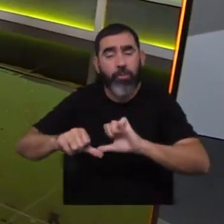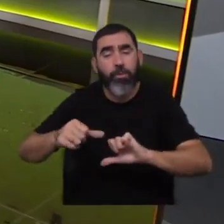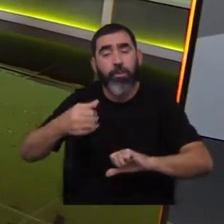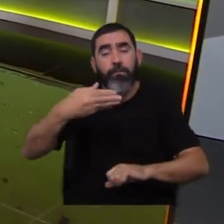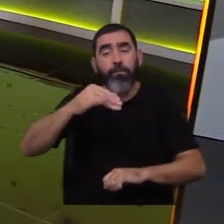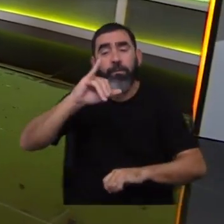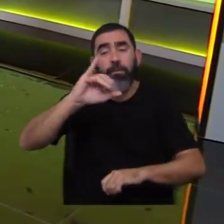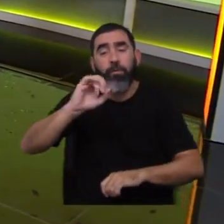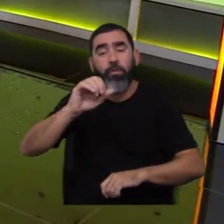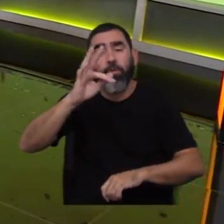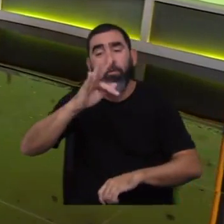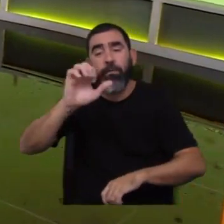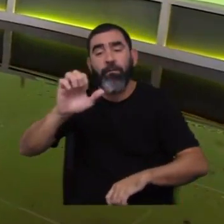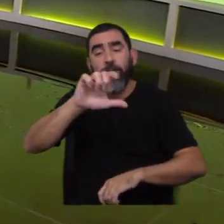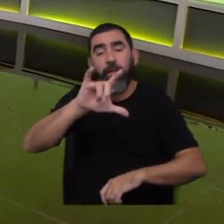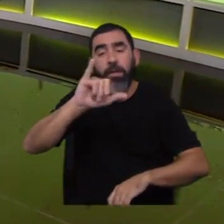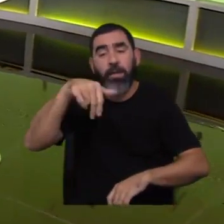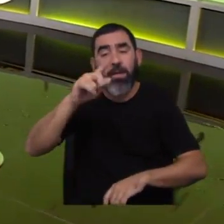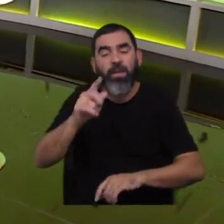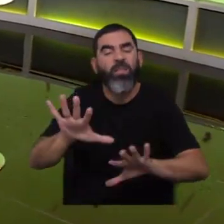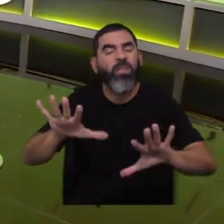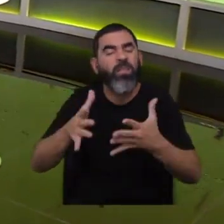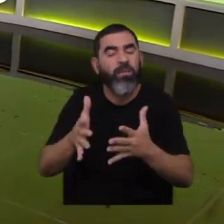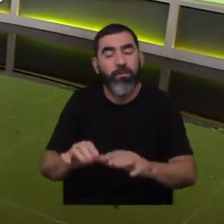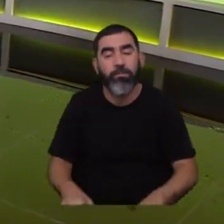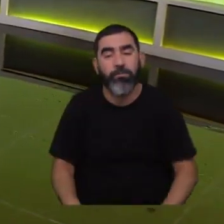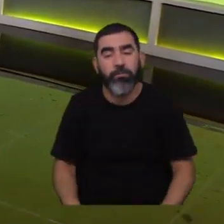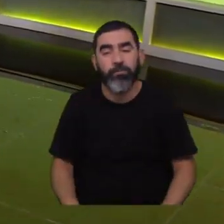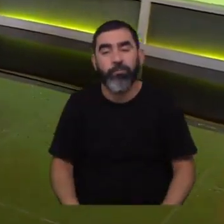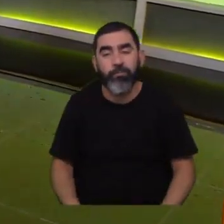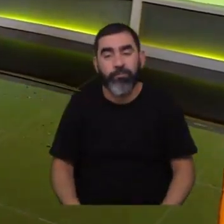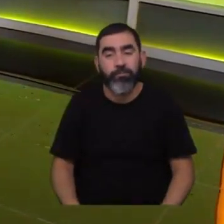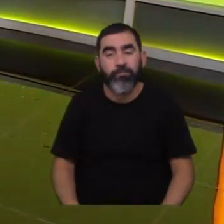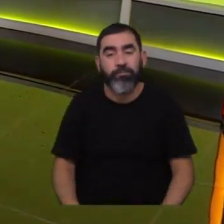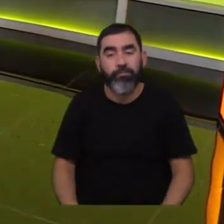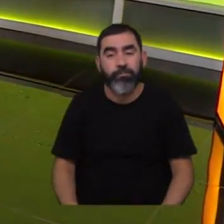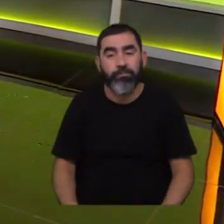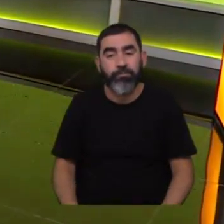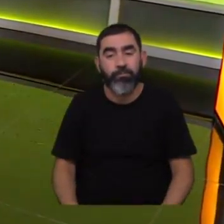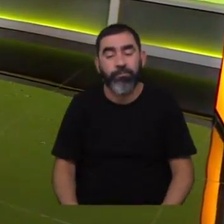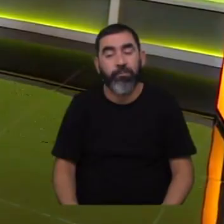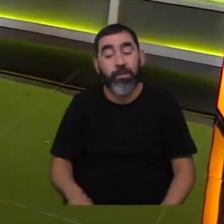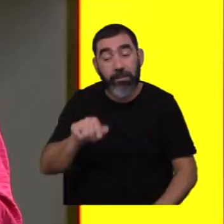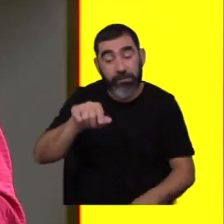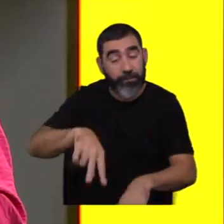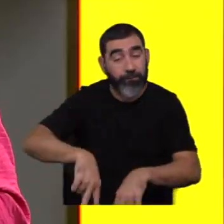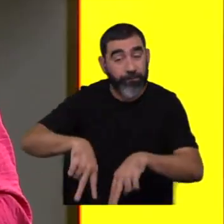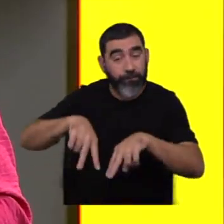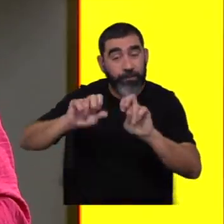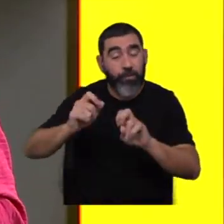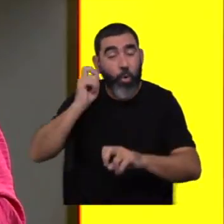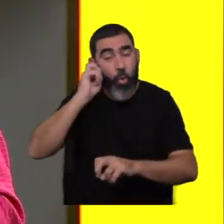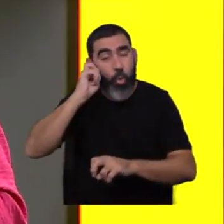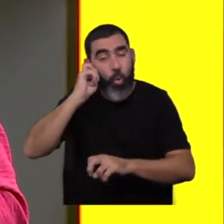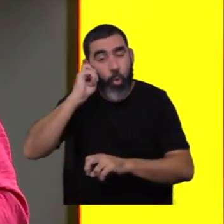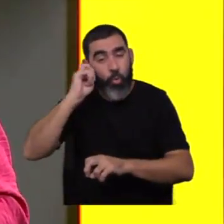biofilm microbianos, que más adelante vamos a ver de qué estamos hablando, cuyas investigaciones, ese